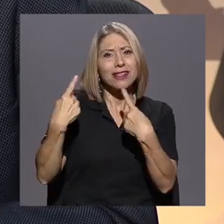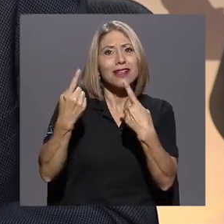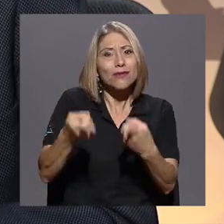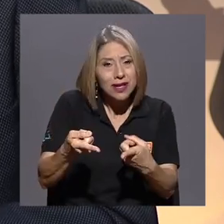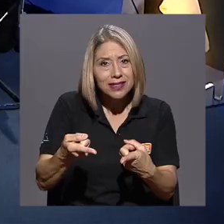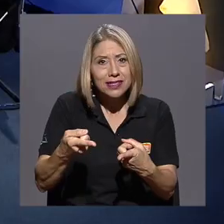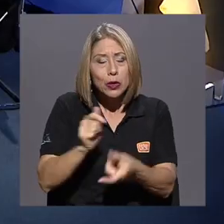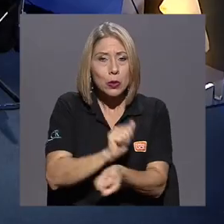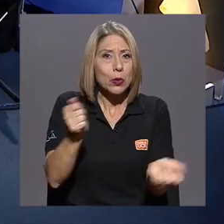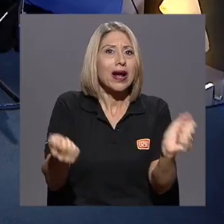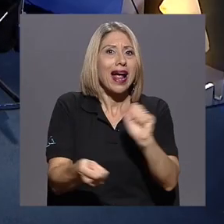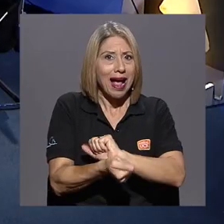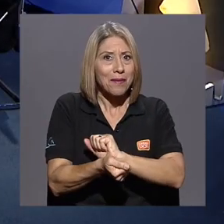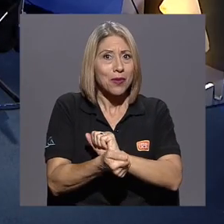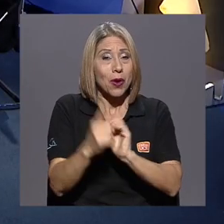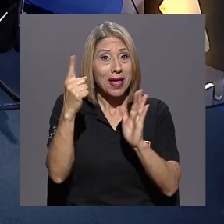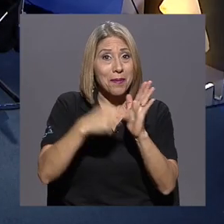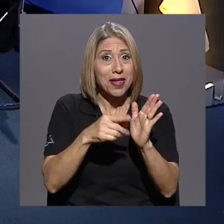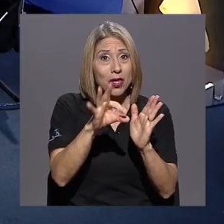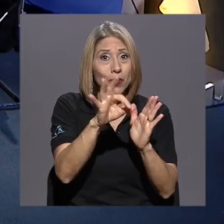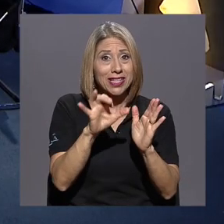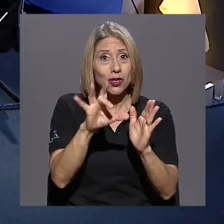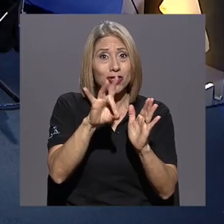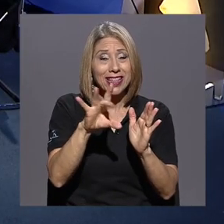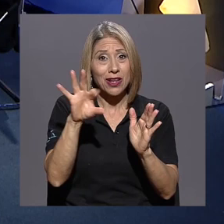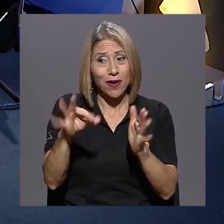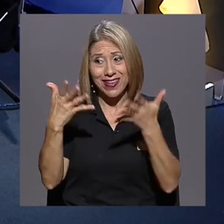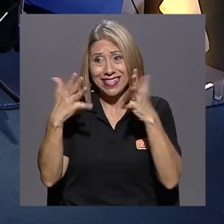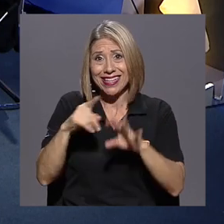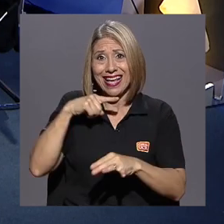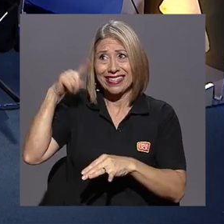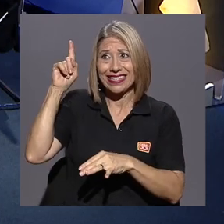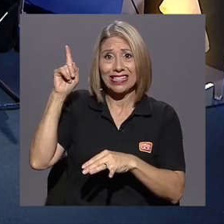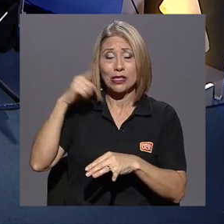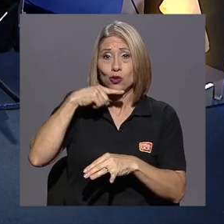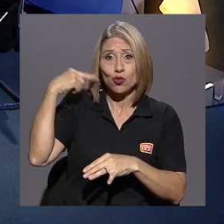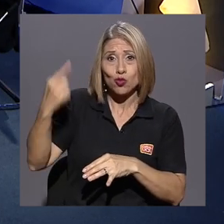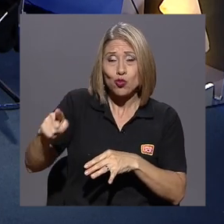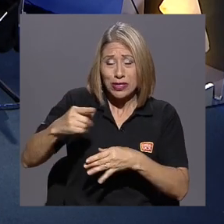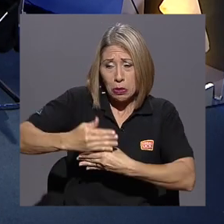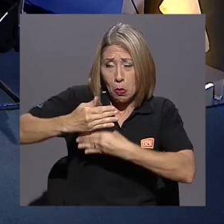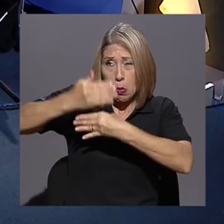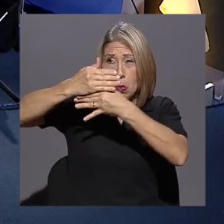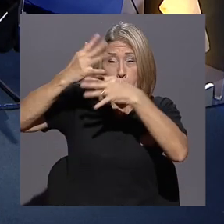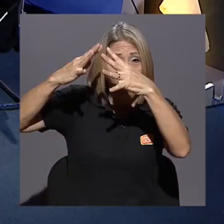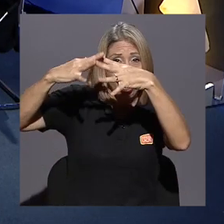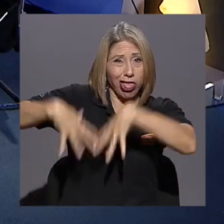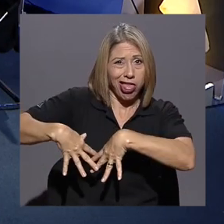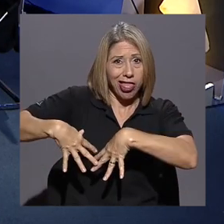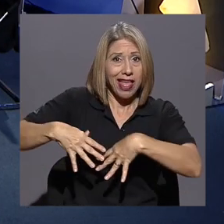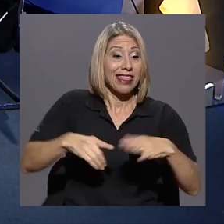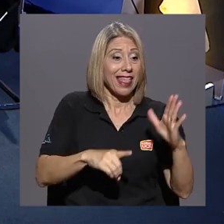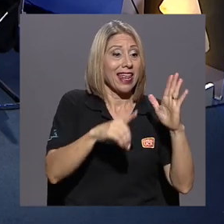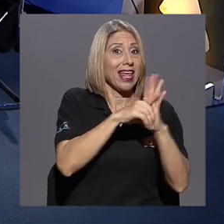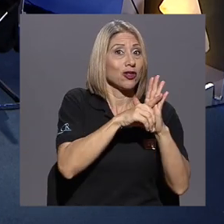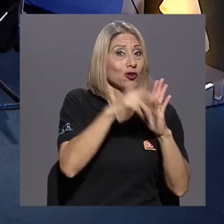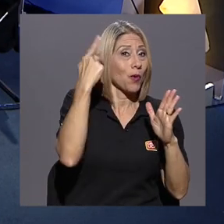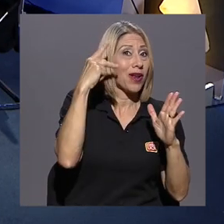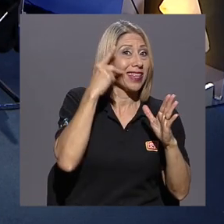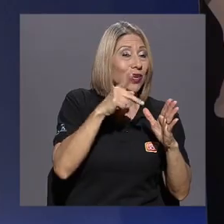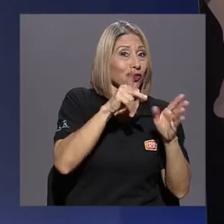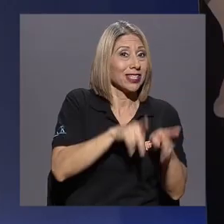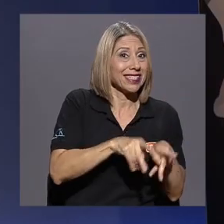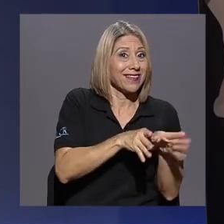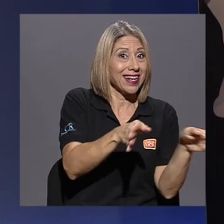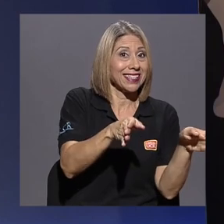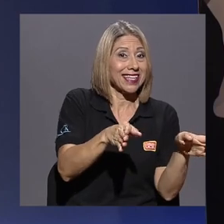haciendo un gran cambio, sobre todo en el 89, después de la caída del muro de Berlín, de derechos políticos y civiles, a derechos económicos, sociales y